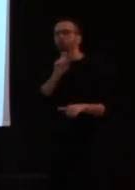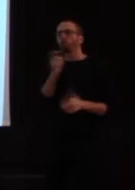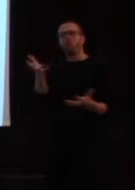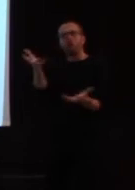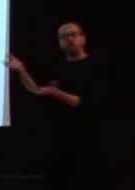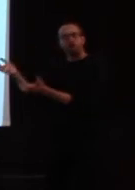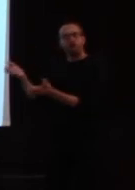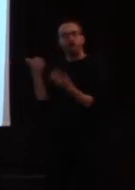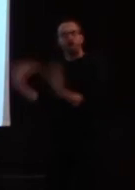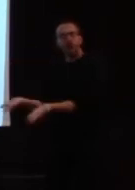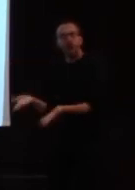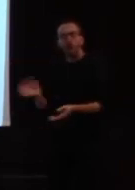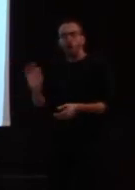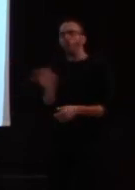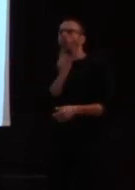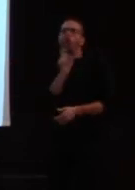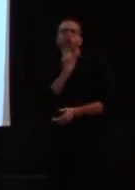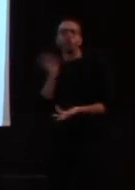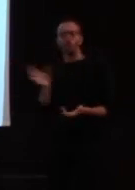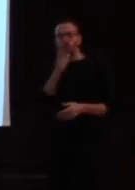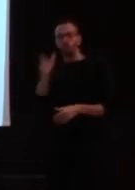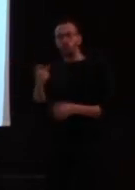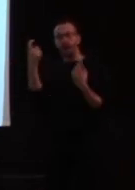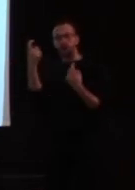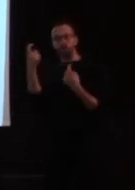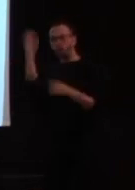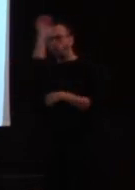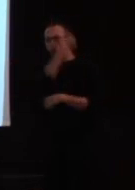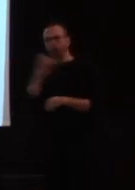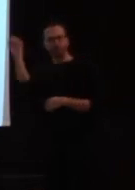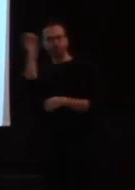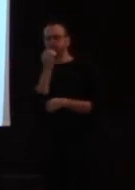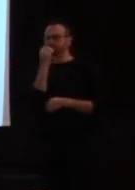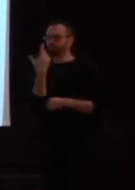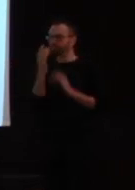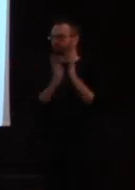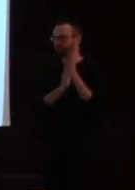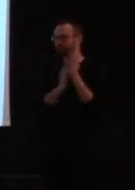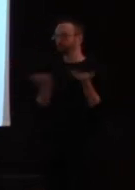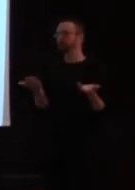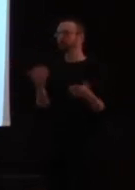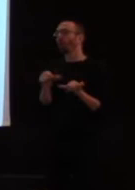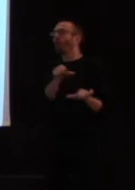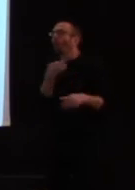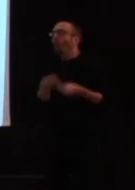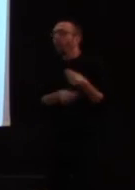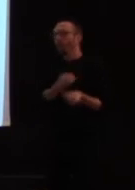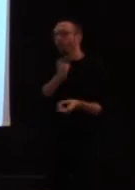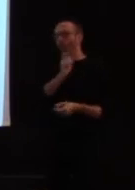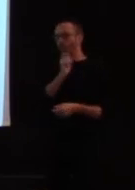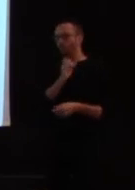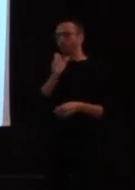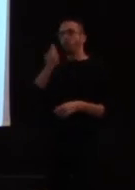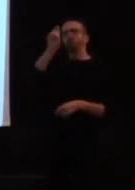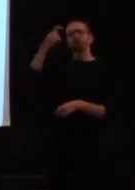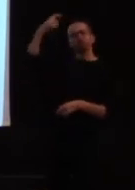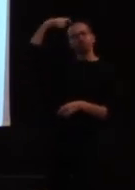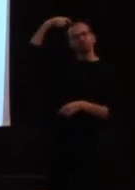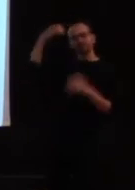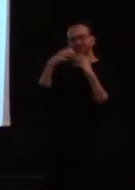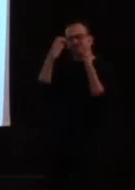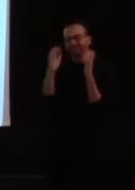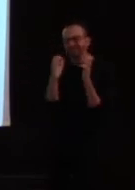¿O cómo, cómo te lo haces? ¿No? A ver, ¿qué hay detrás? ¿No? Es decir, intentar saber cómo pensaban estos profesores sobre su